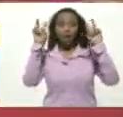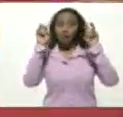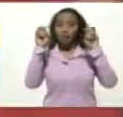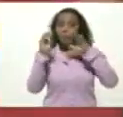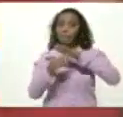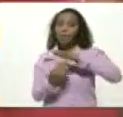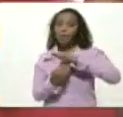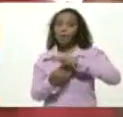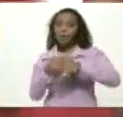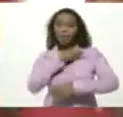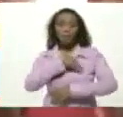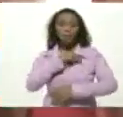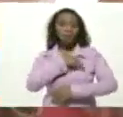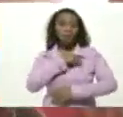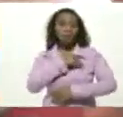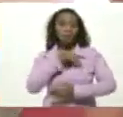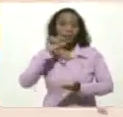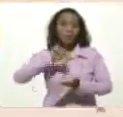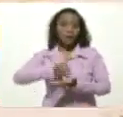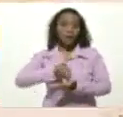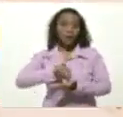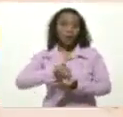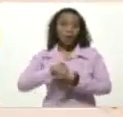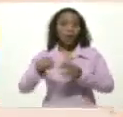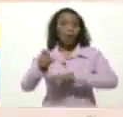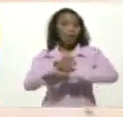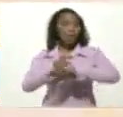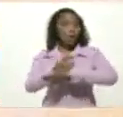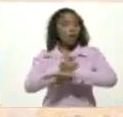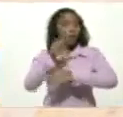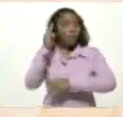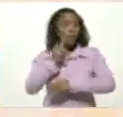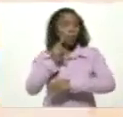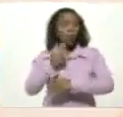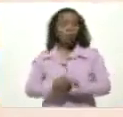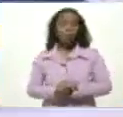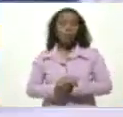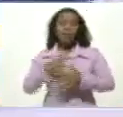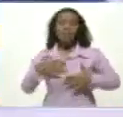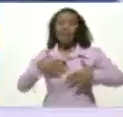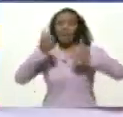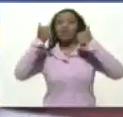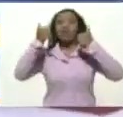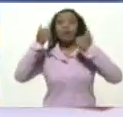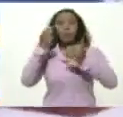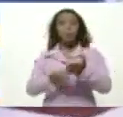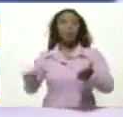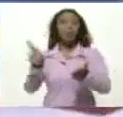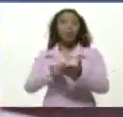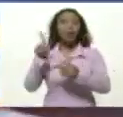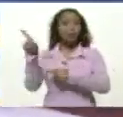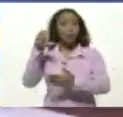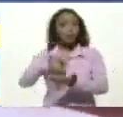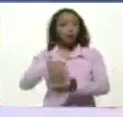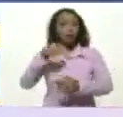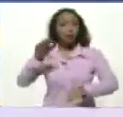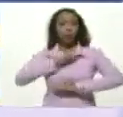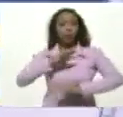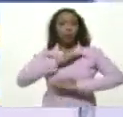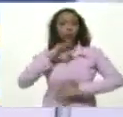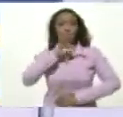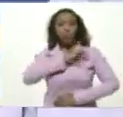de misión, epicentro para la acción del gobierno bolivariano, para rescatar, para retomar todo ese estado de bienestar